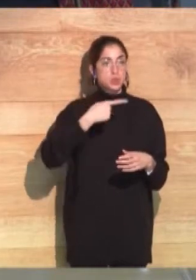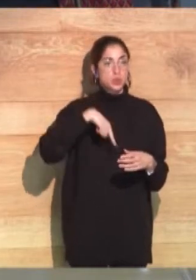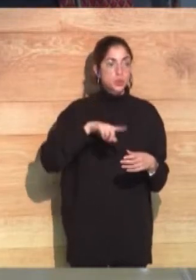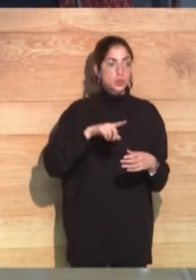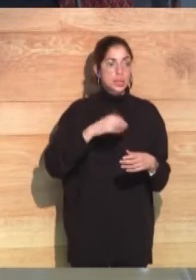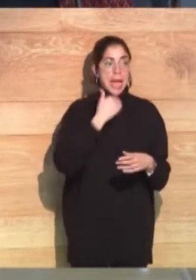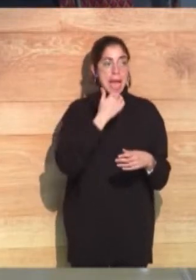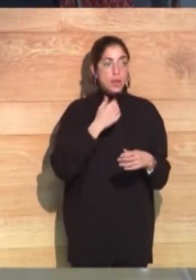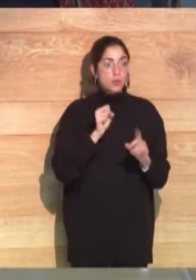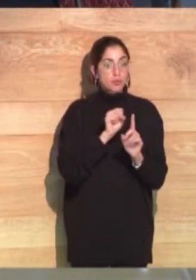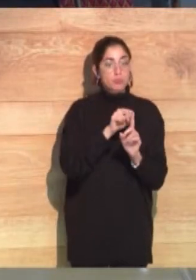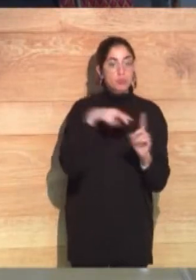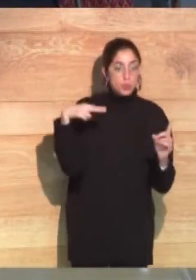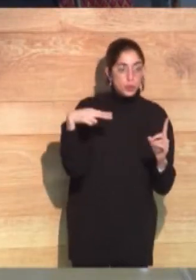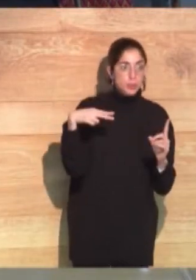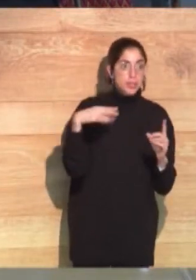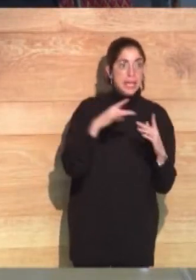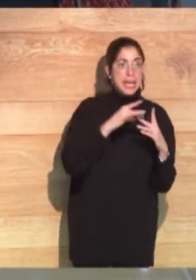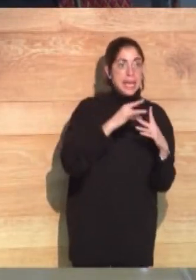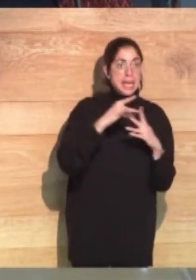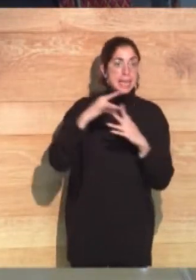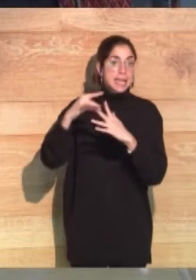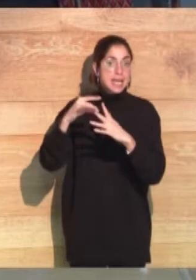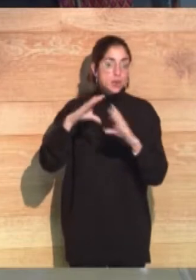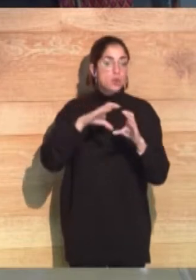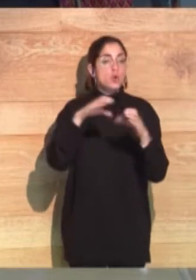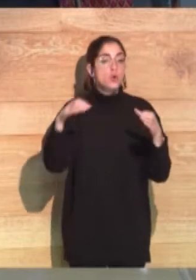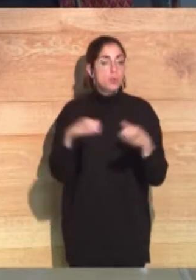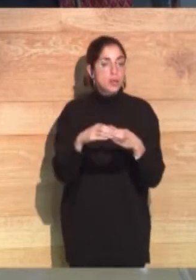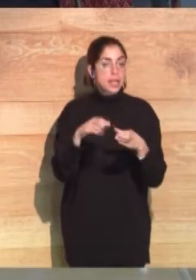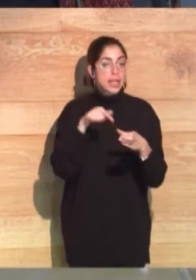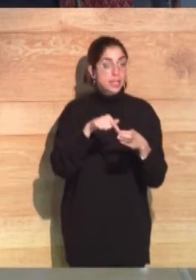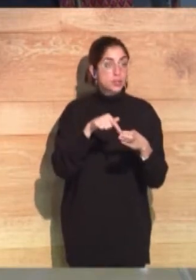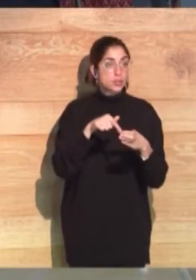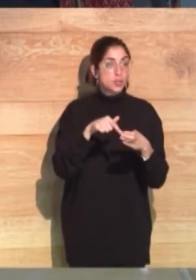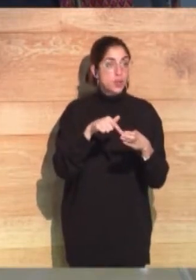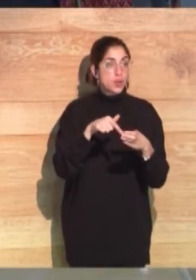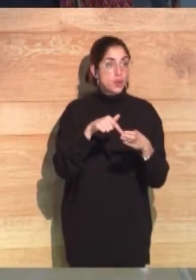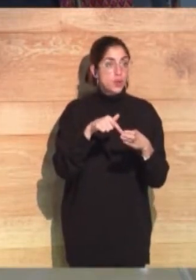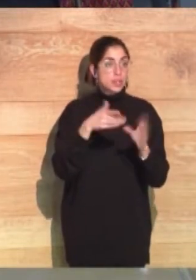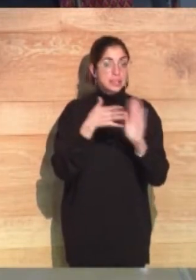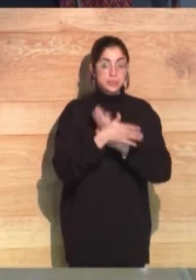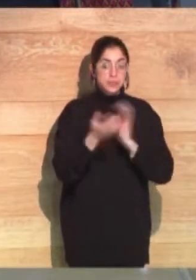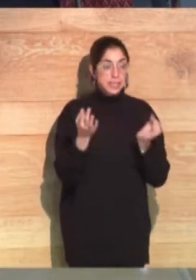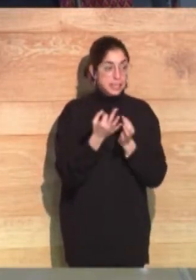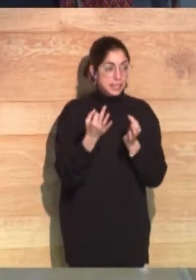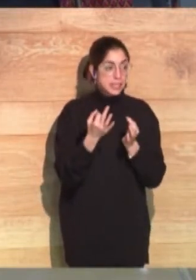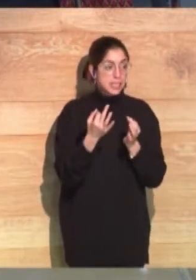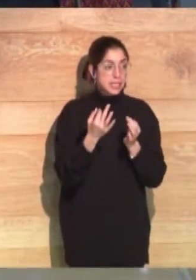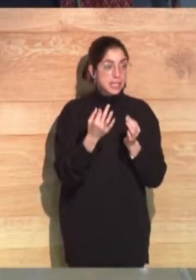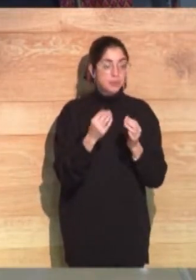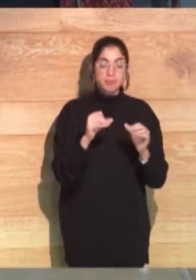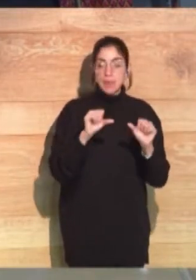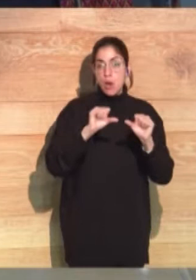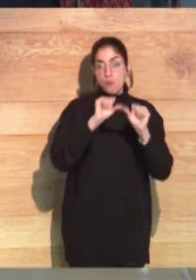un enfoque de liderazgo comunitario. Y esto resultó ser la forma más